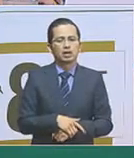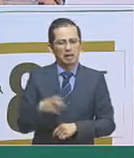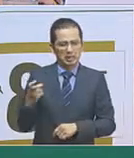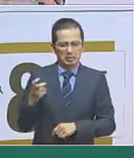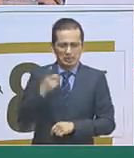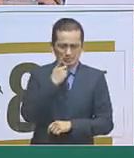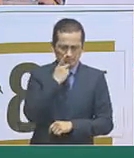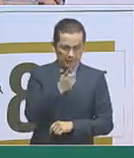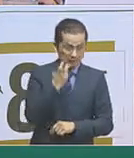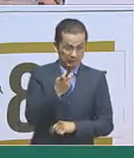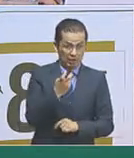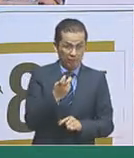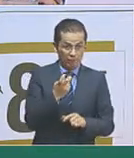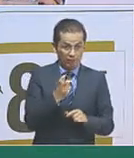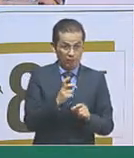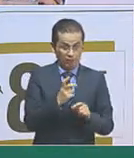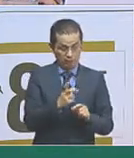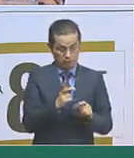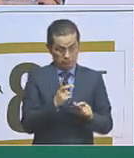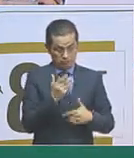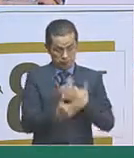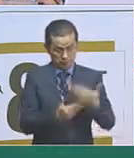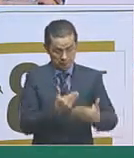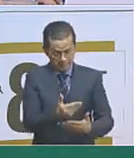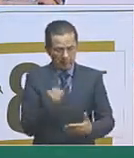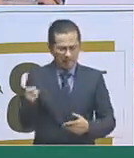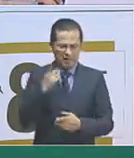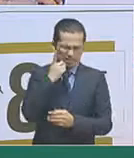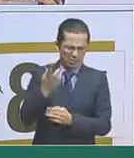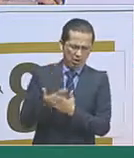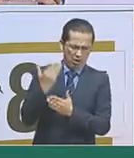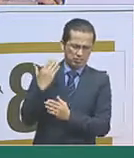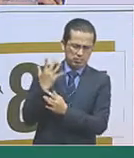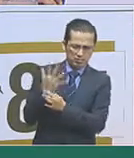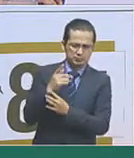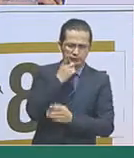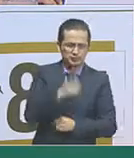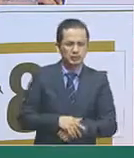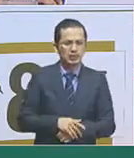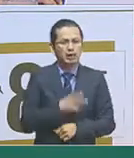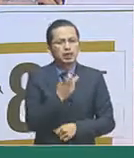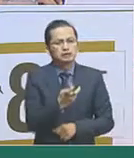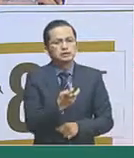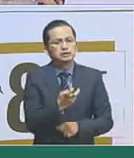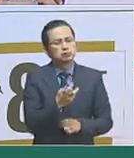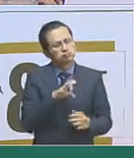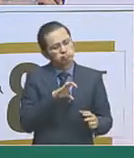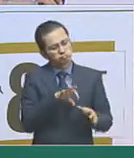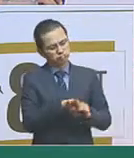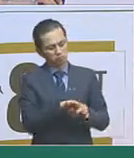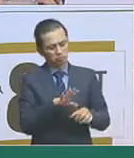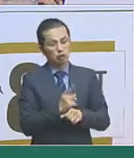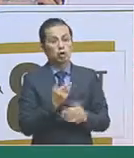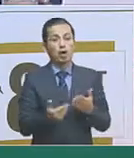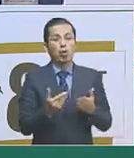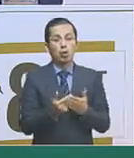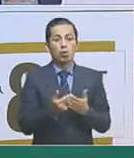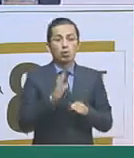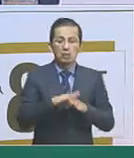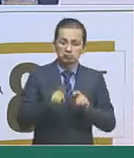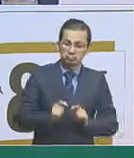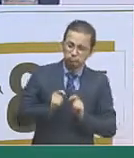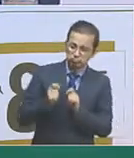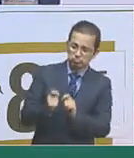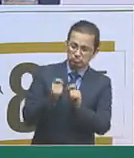lo ha expresado en diversas ocasiones coincide con la progresiva expansión de los derechos y libertades de